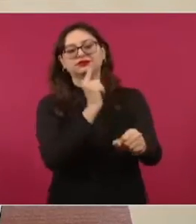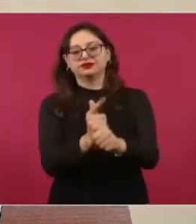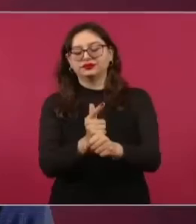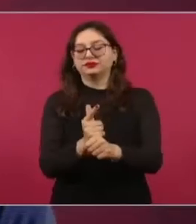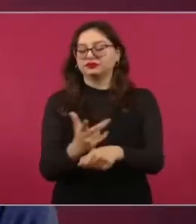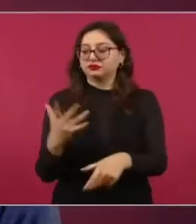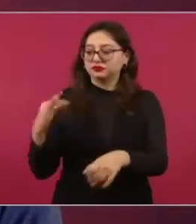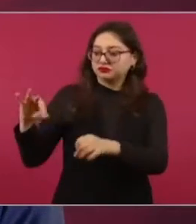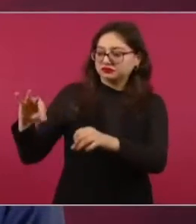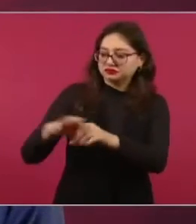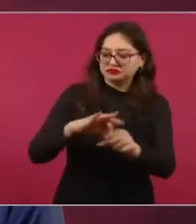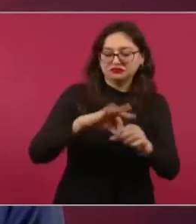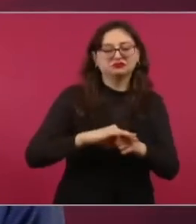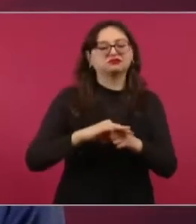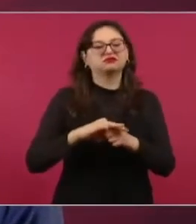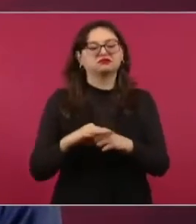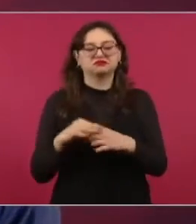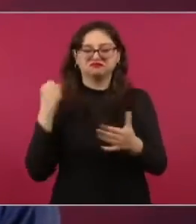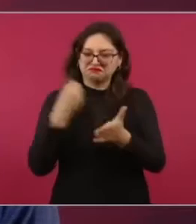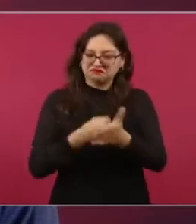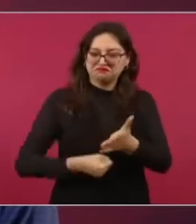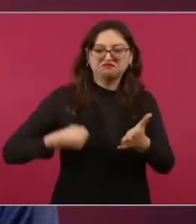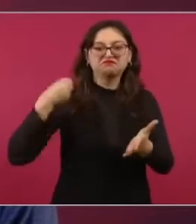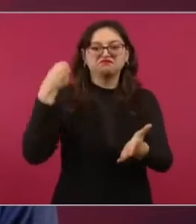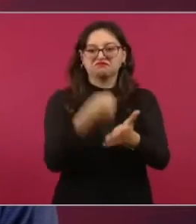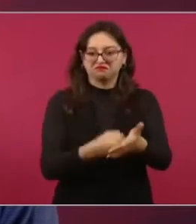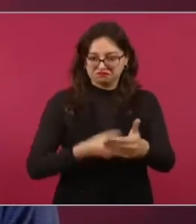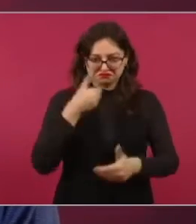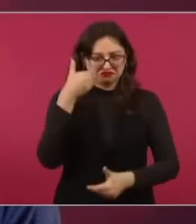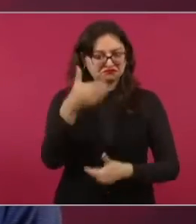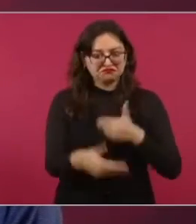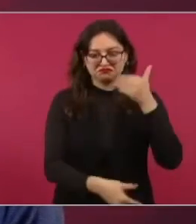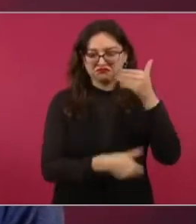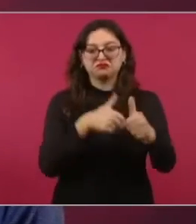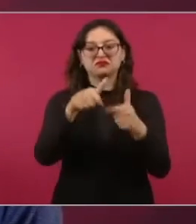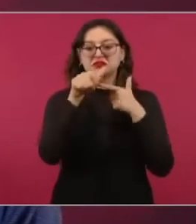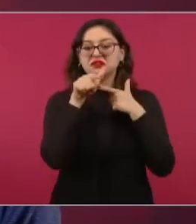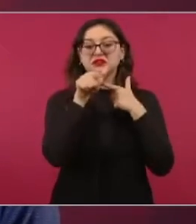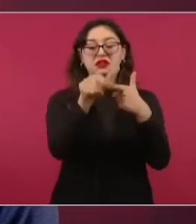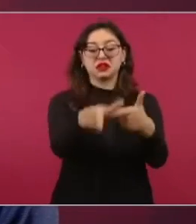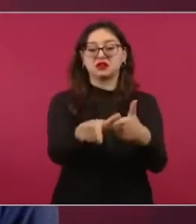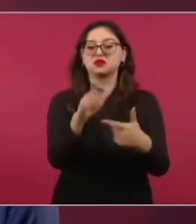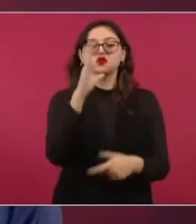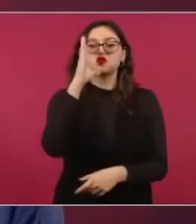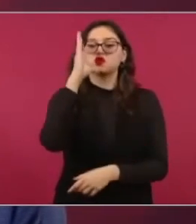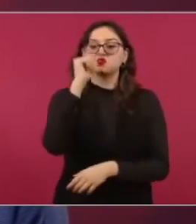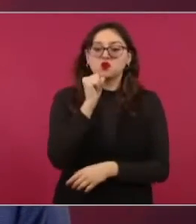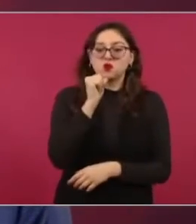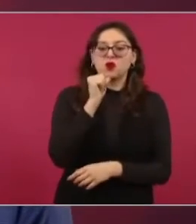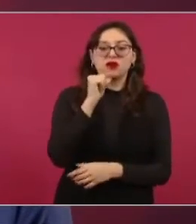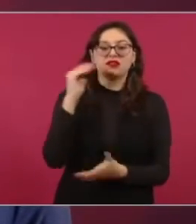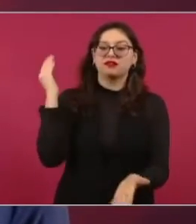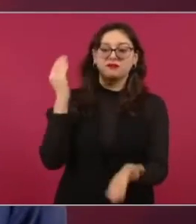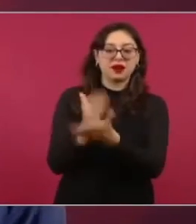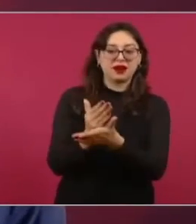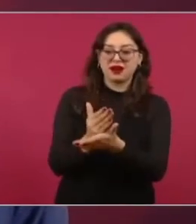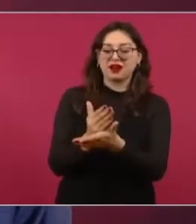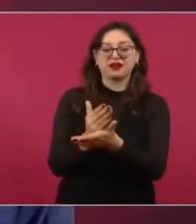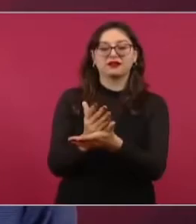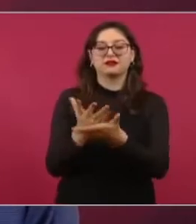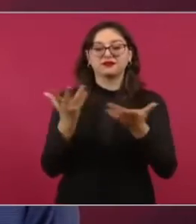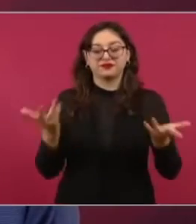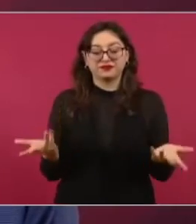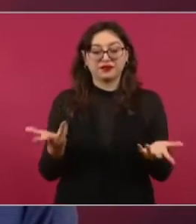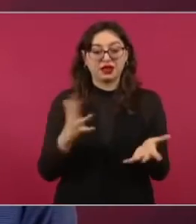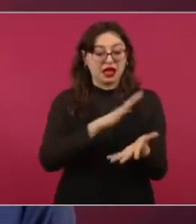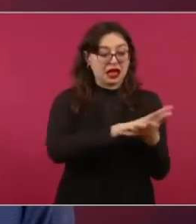no se va a poder detener el movimiento democrático por el pueblo. El motor